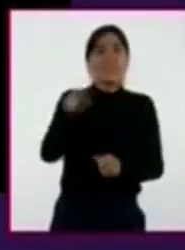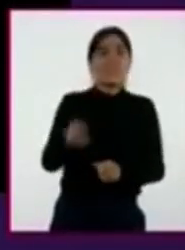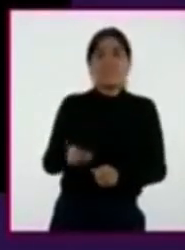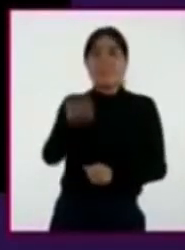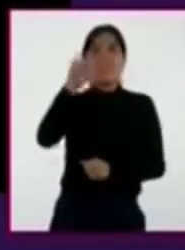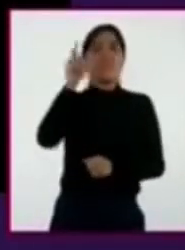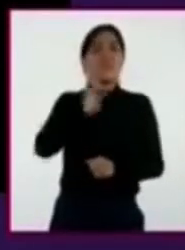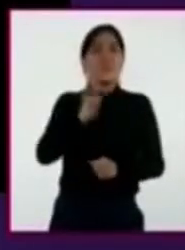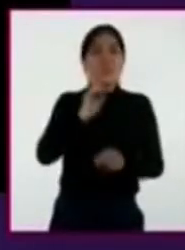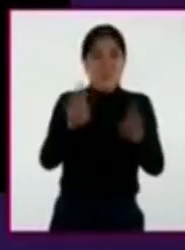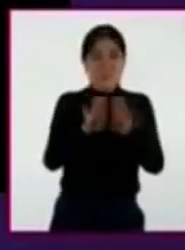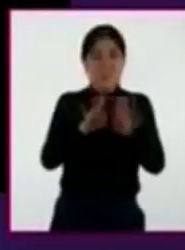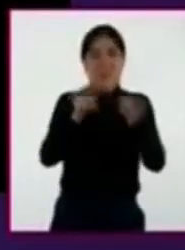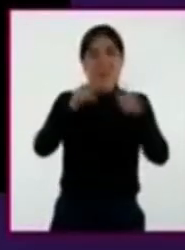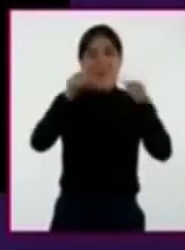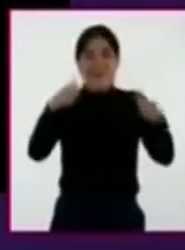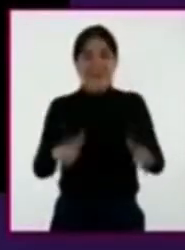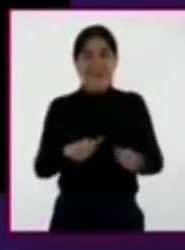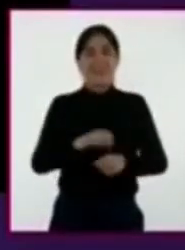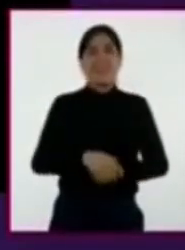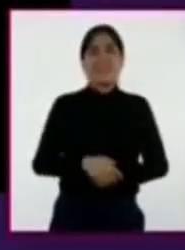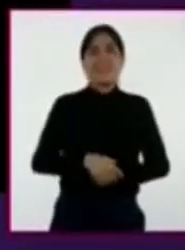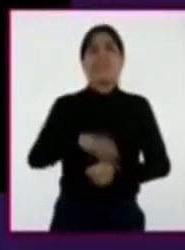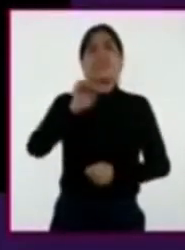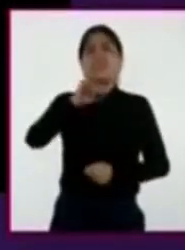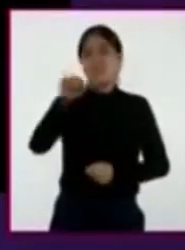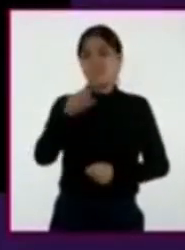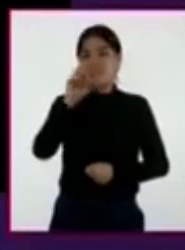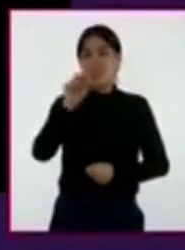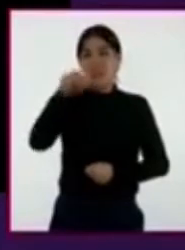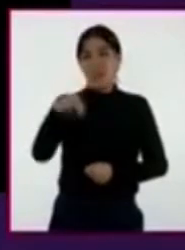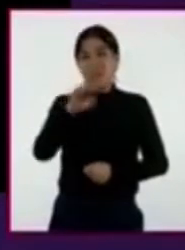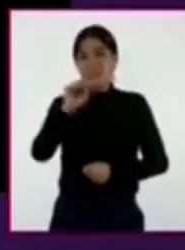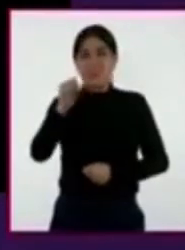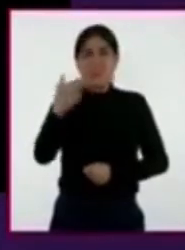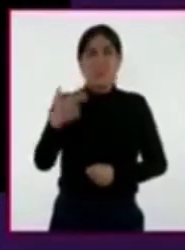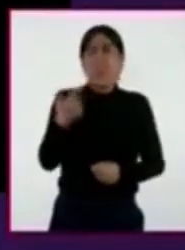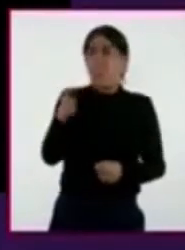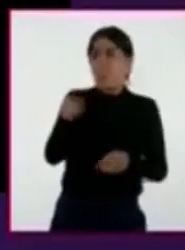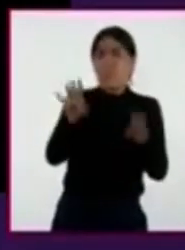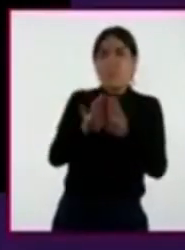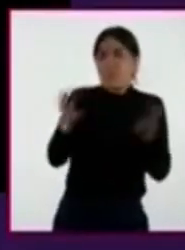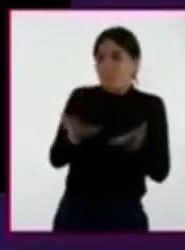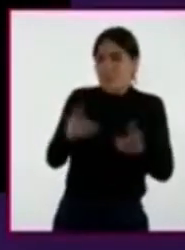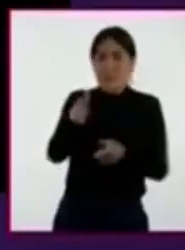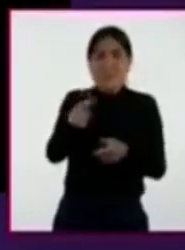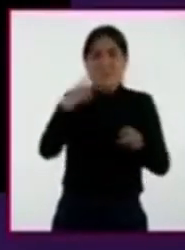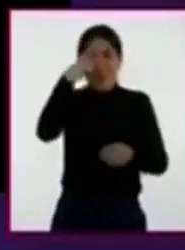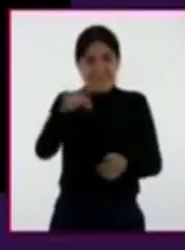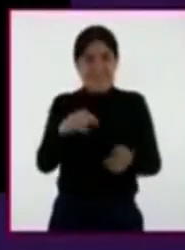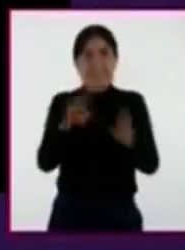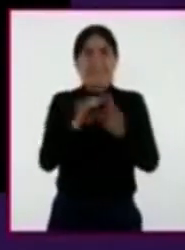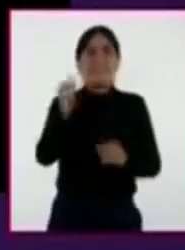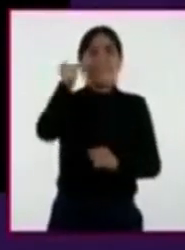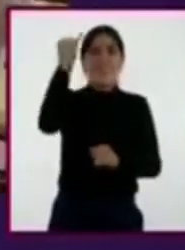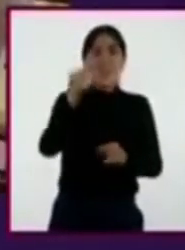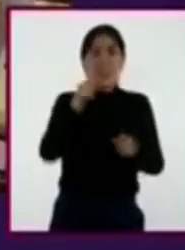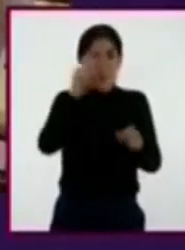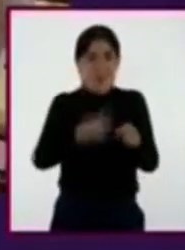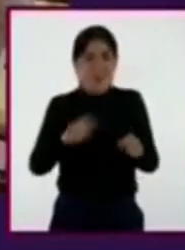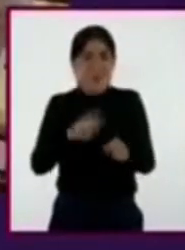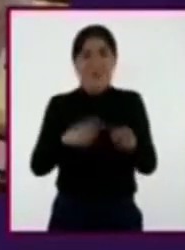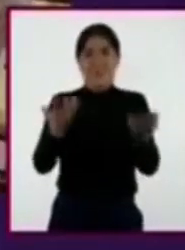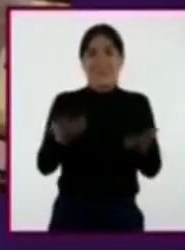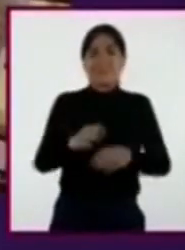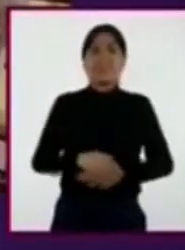expectativa en el George Pompidou, donde se le acercan a preguntarle, ¿cómo hace usted para crear ese color, no?